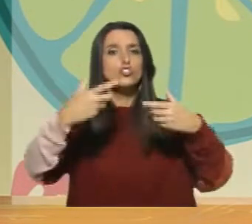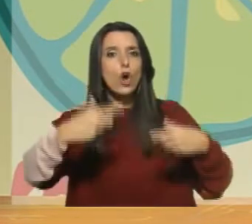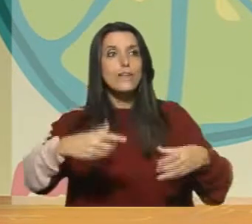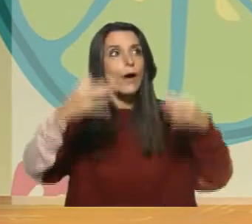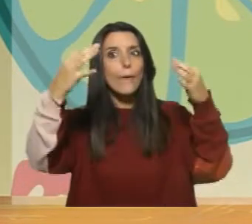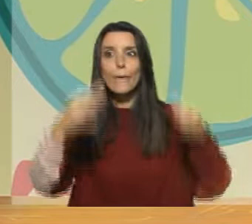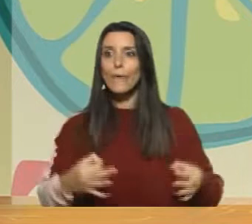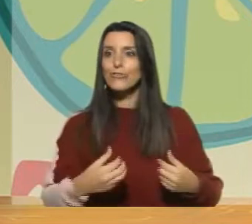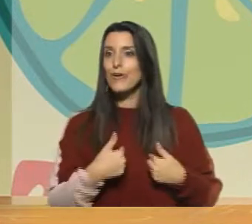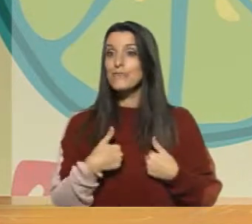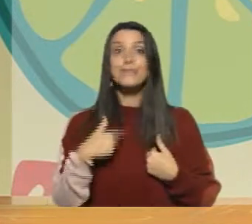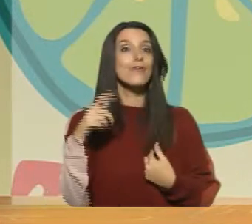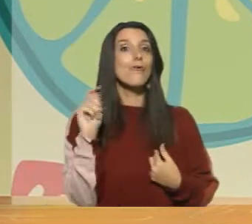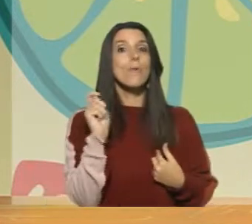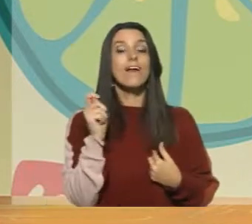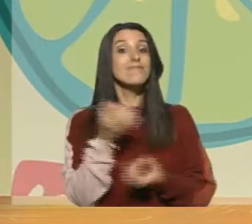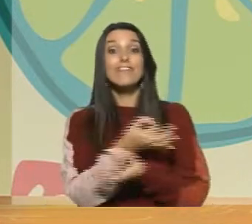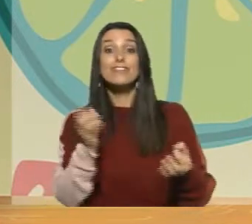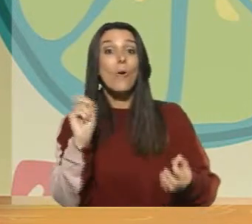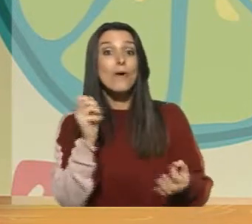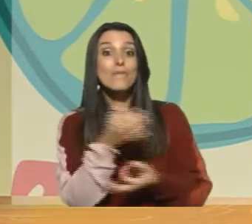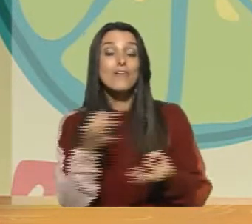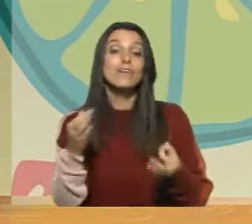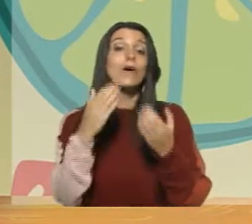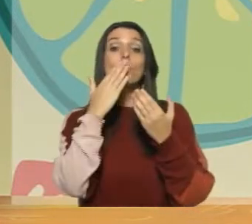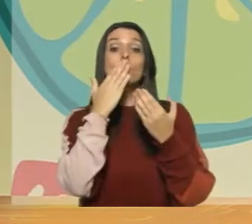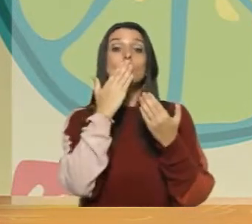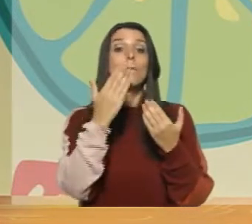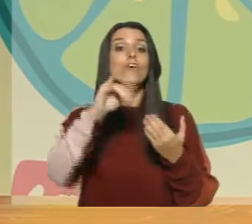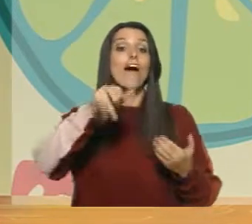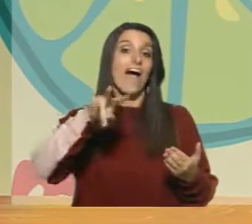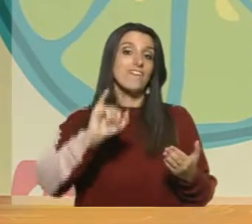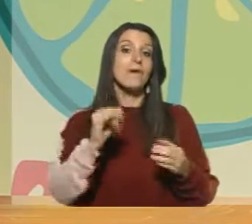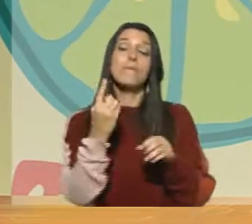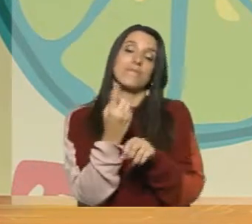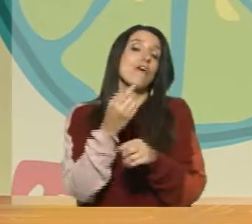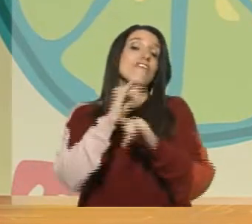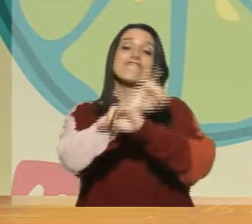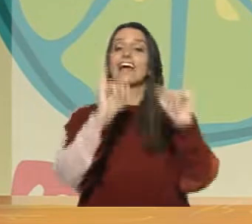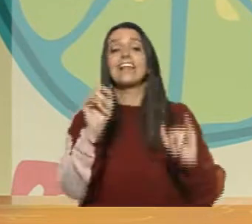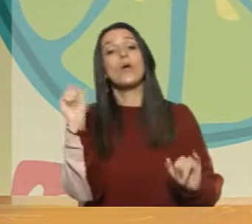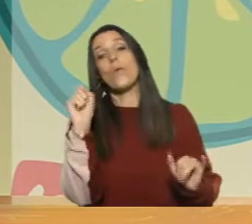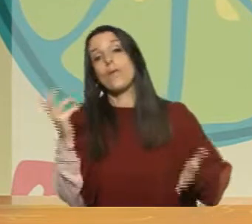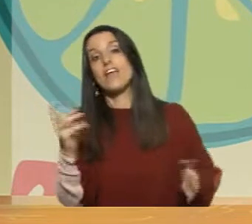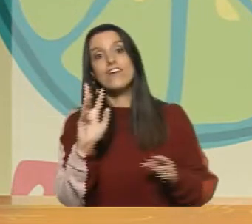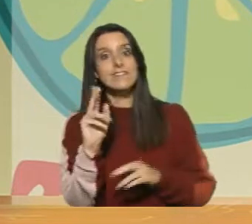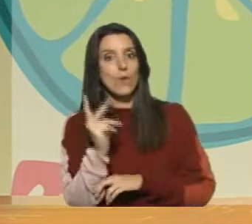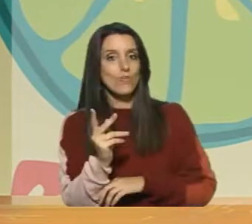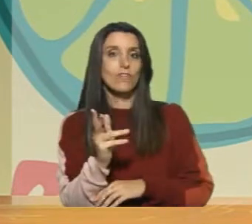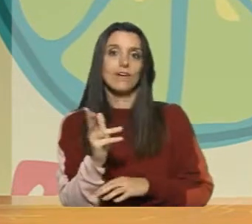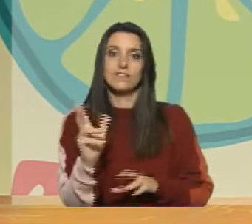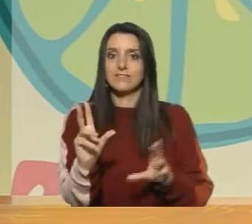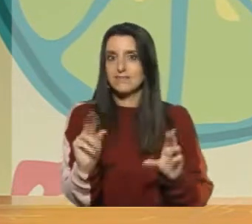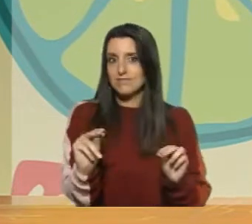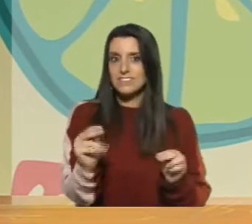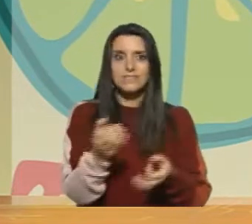hoy que es mi cumple, dice. Es ideal para un cumple. Besitos, Javi. Javi, primero, feliz cumpleaños. Y segundo, es ideal,